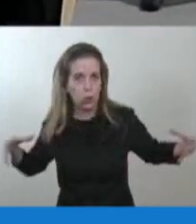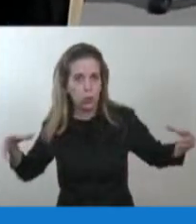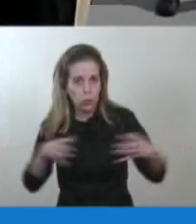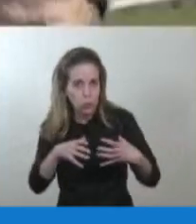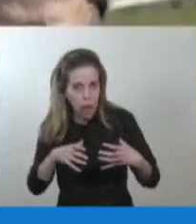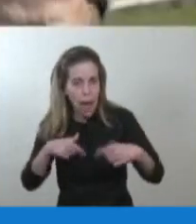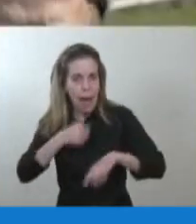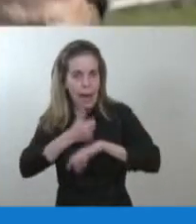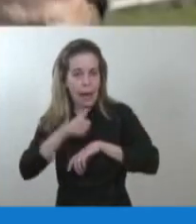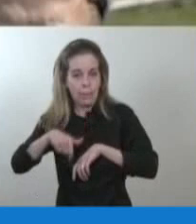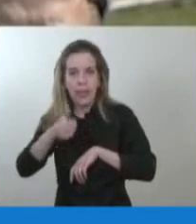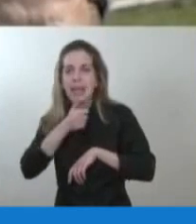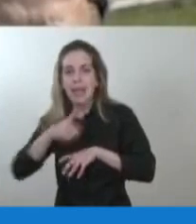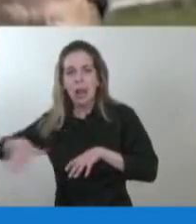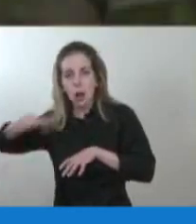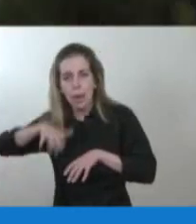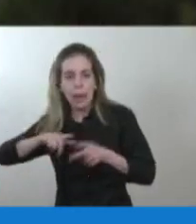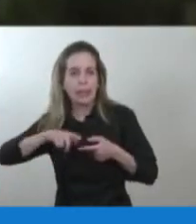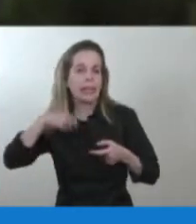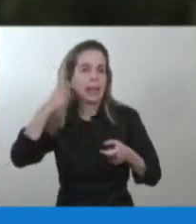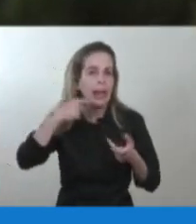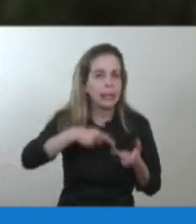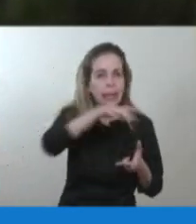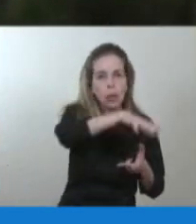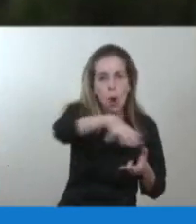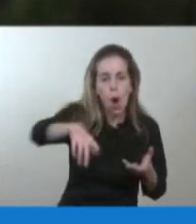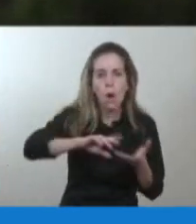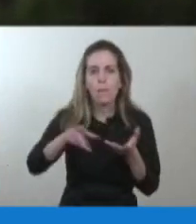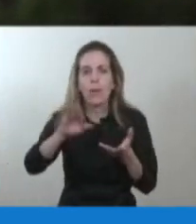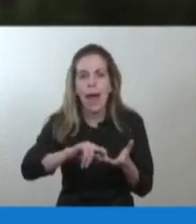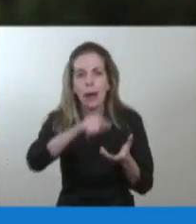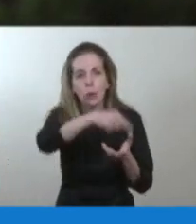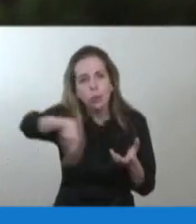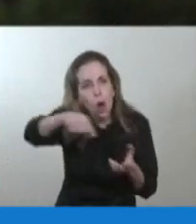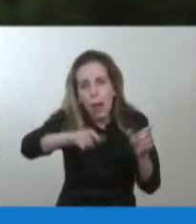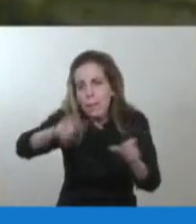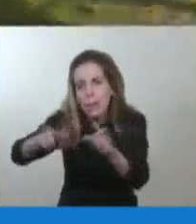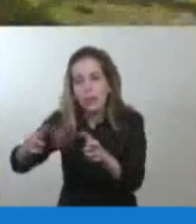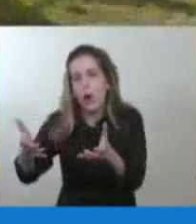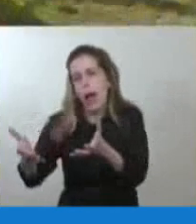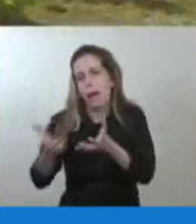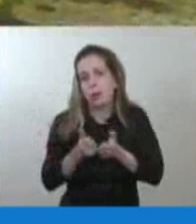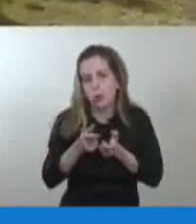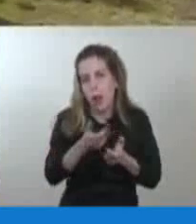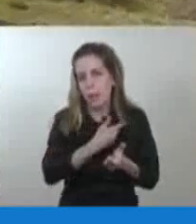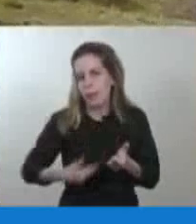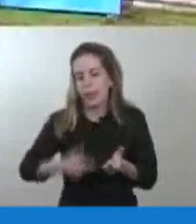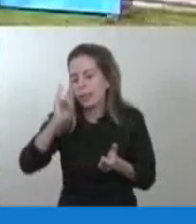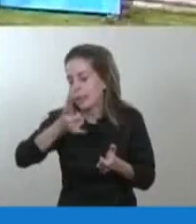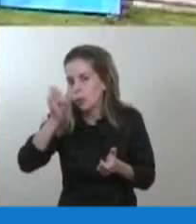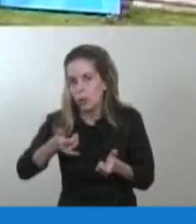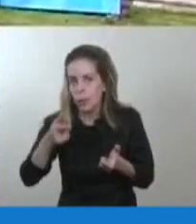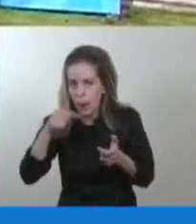estamos aquí en quilmes en san isidro en merlo que lo acompañan en olivos para poder